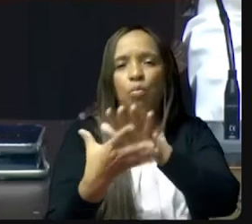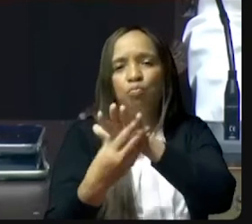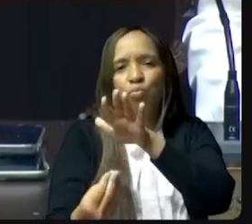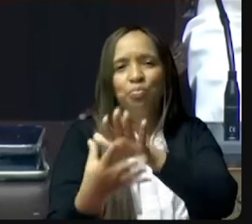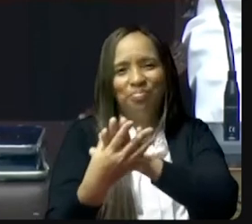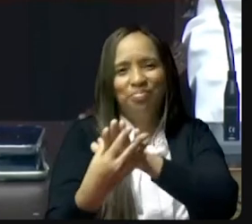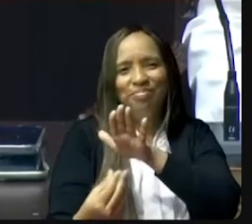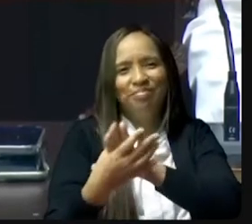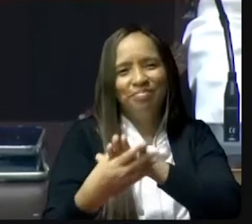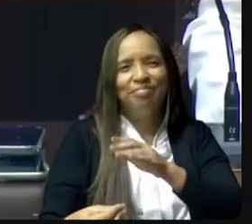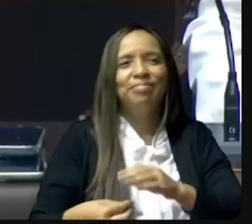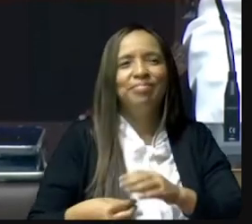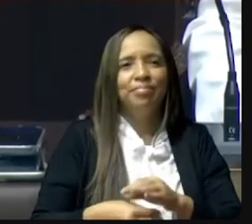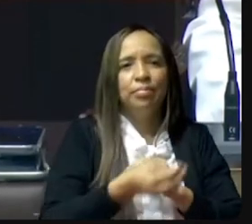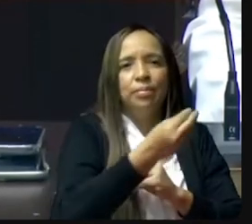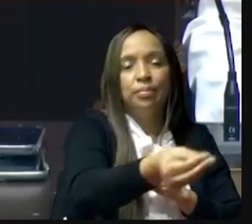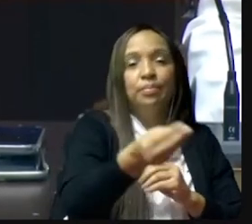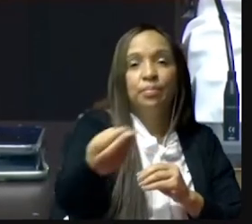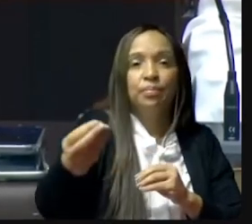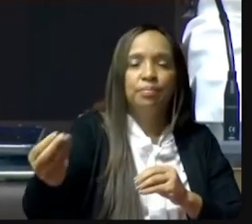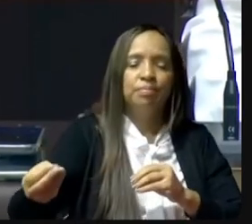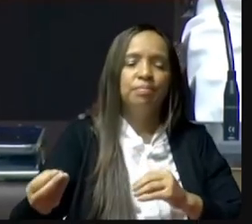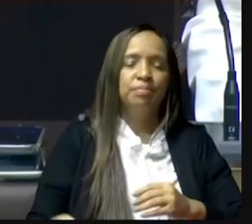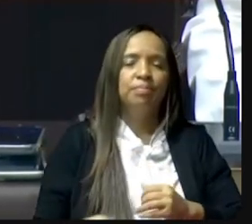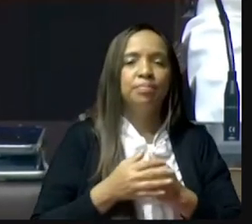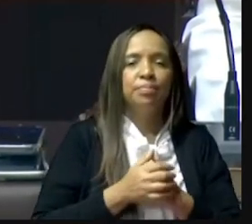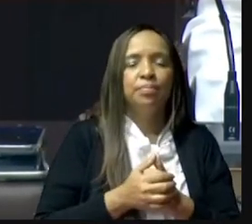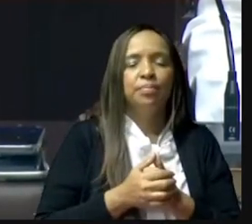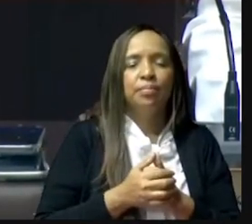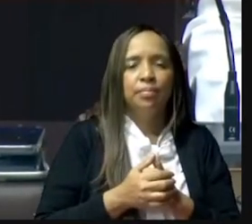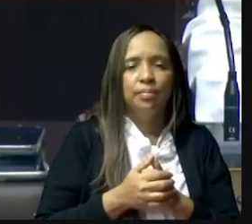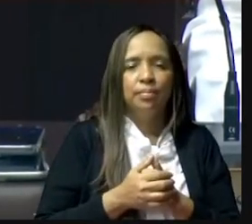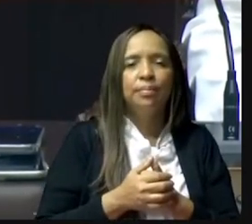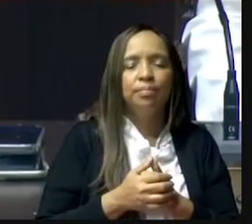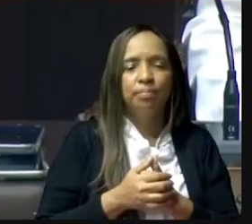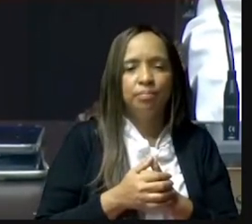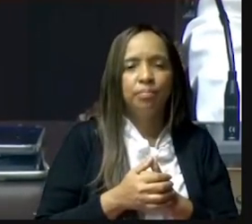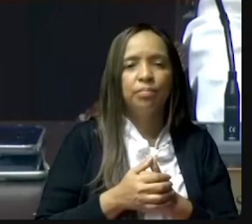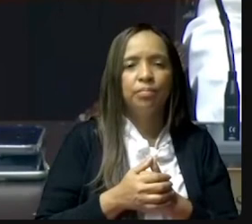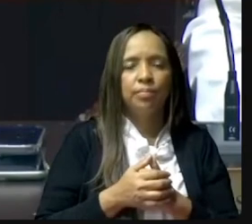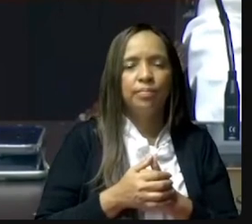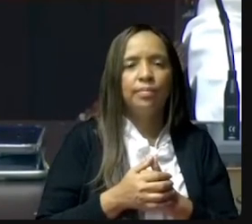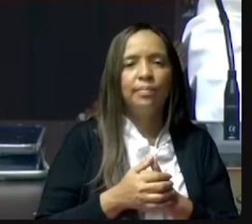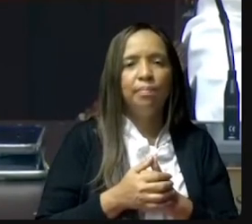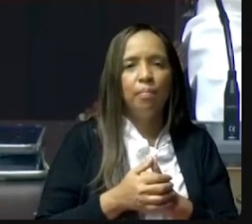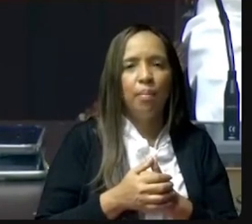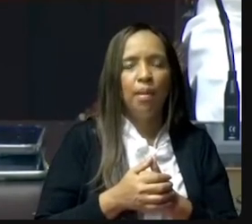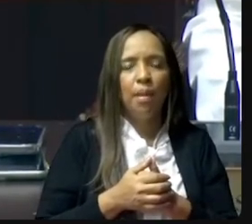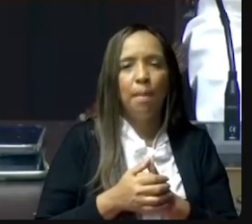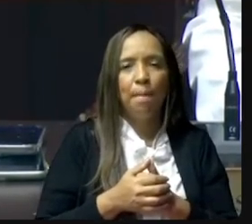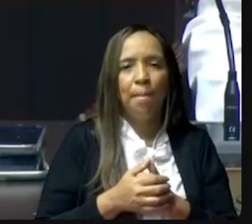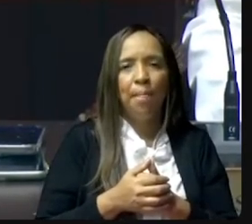eh tratamos también muy importante de ser